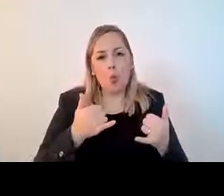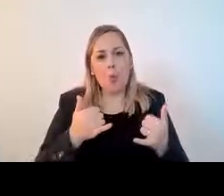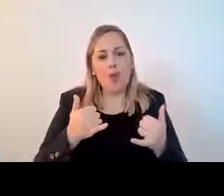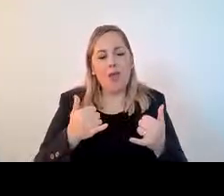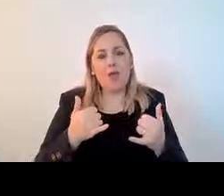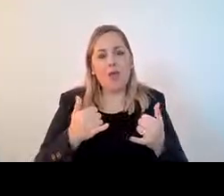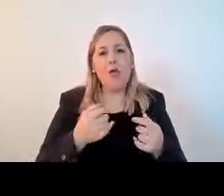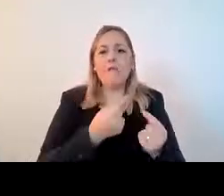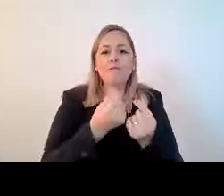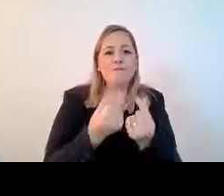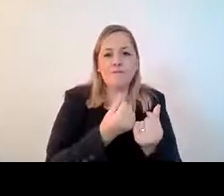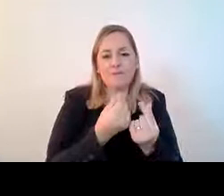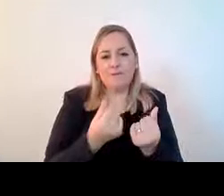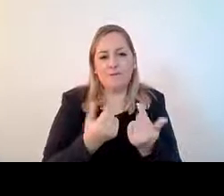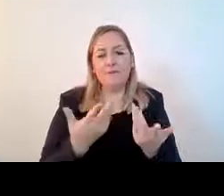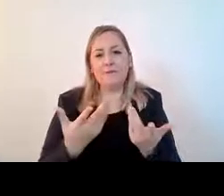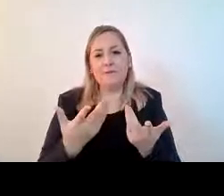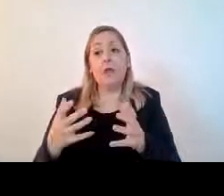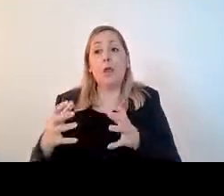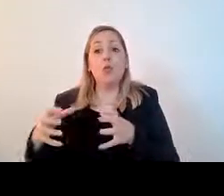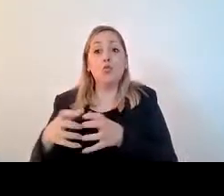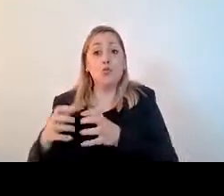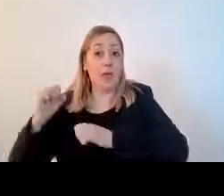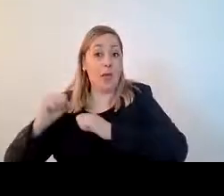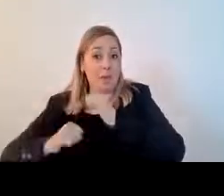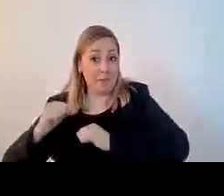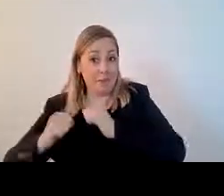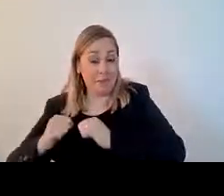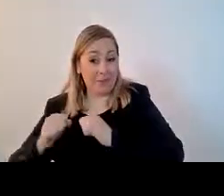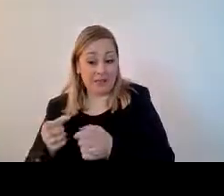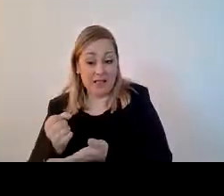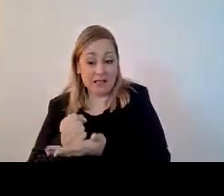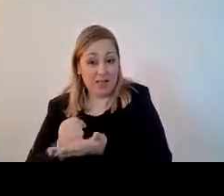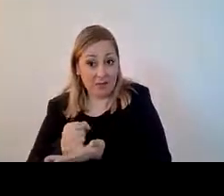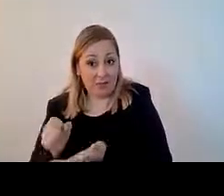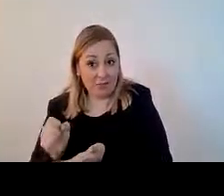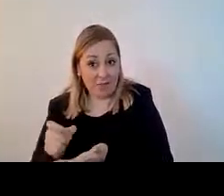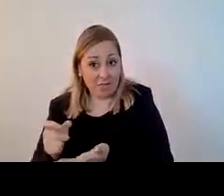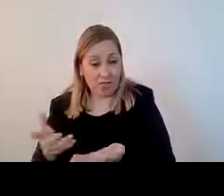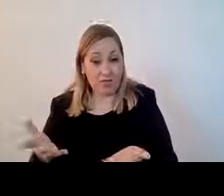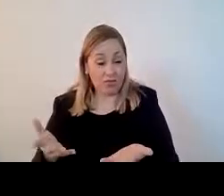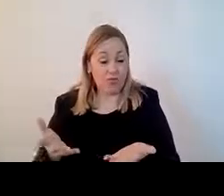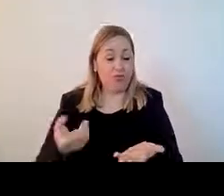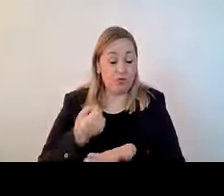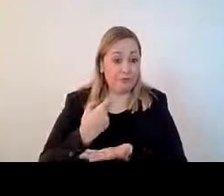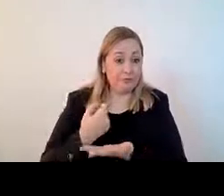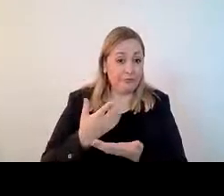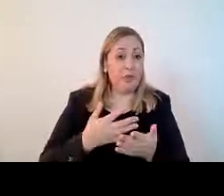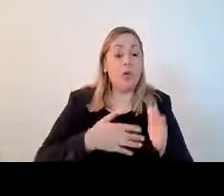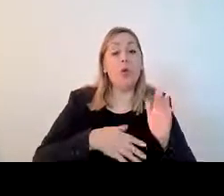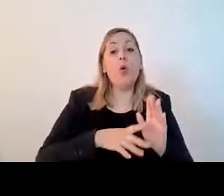factores económicos, entre los grandes laboratorios, en que si se amplía un criterio diagnóstico, más personas van a